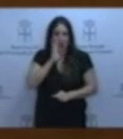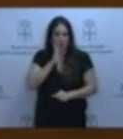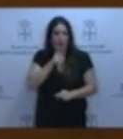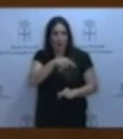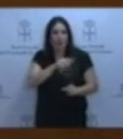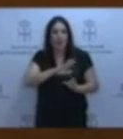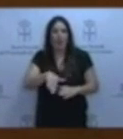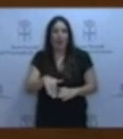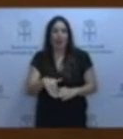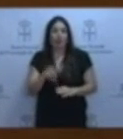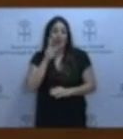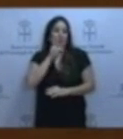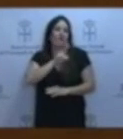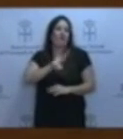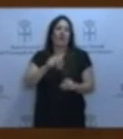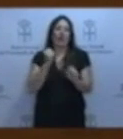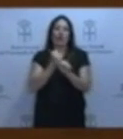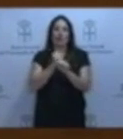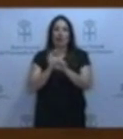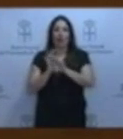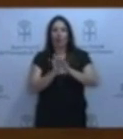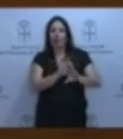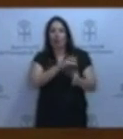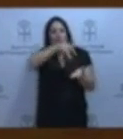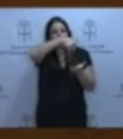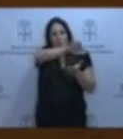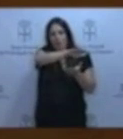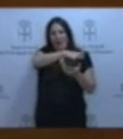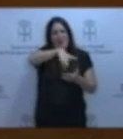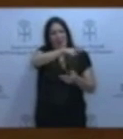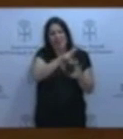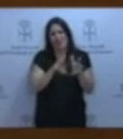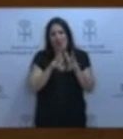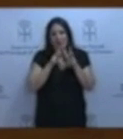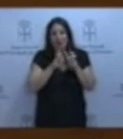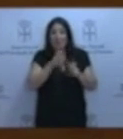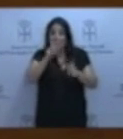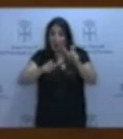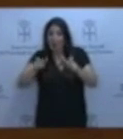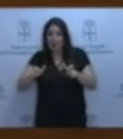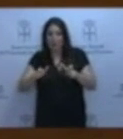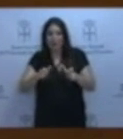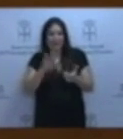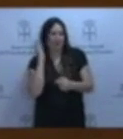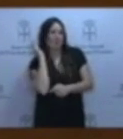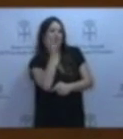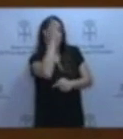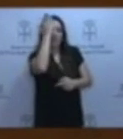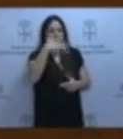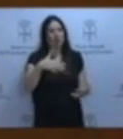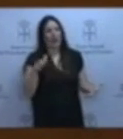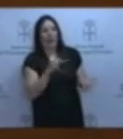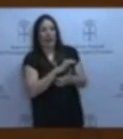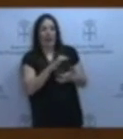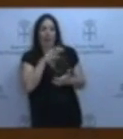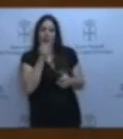contra una ventana en su puesto de trabajo o exiliados en los peores lugares, mientras los que destrozaban sus vidas reían tranquilamente en su